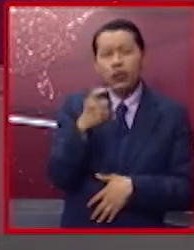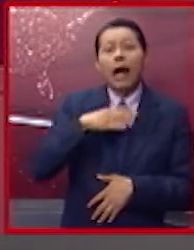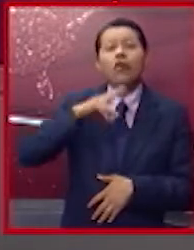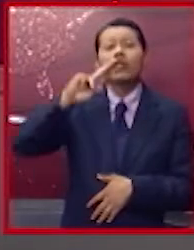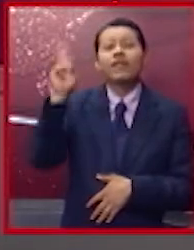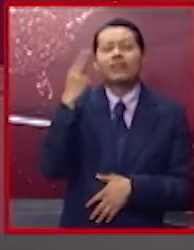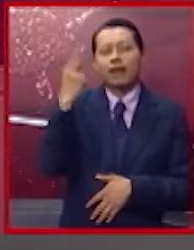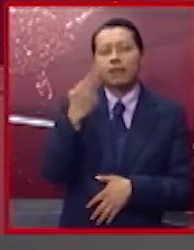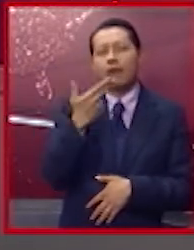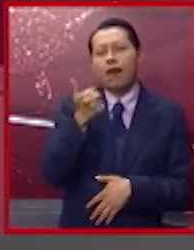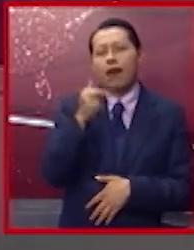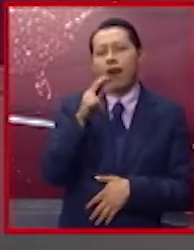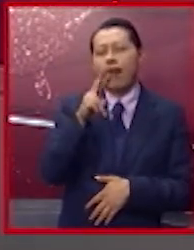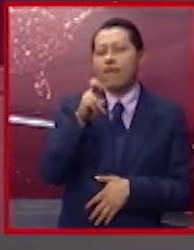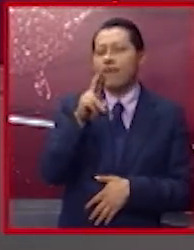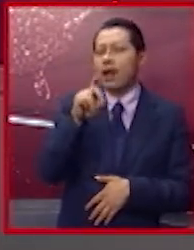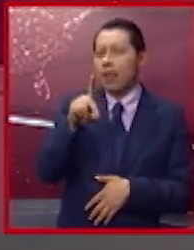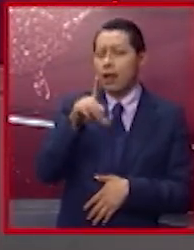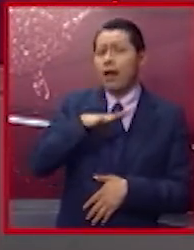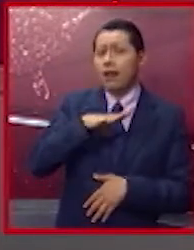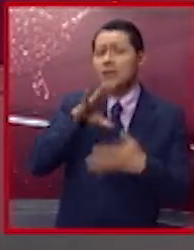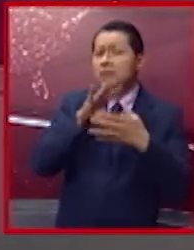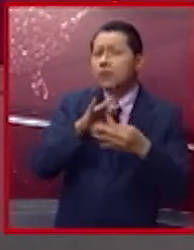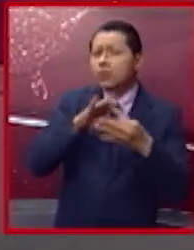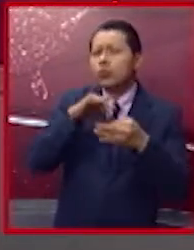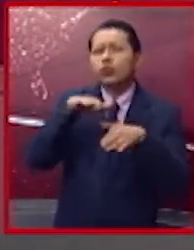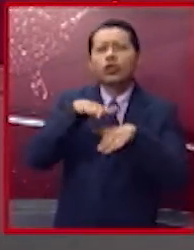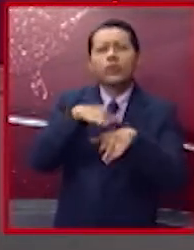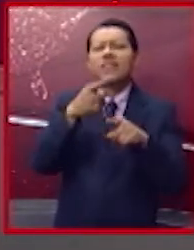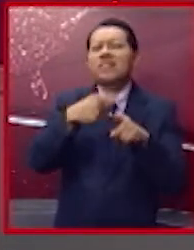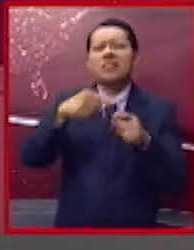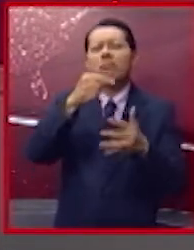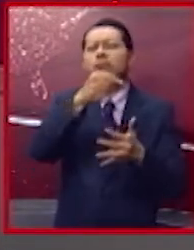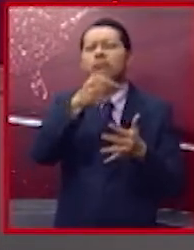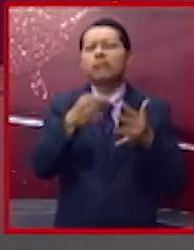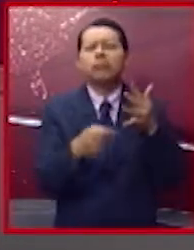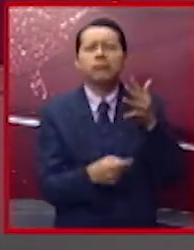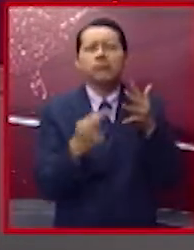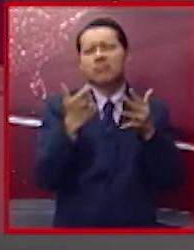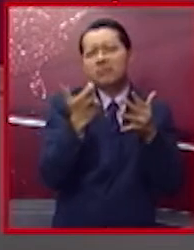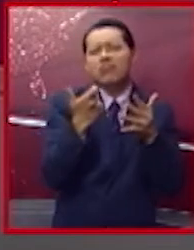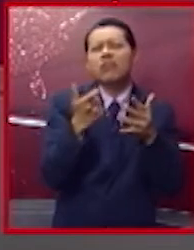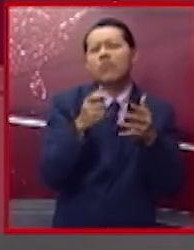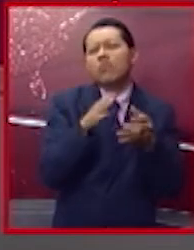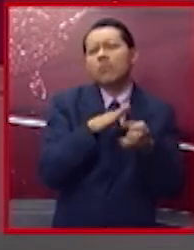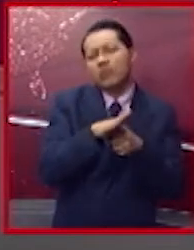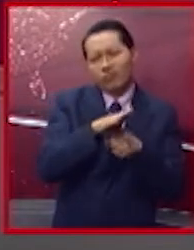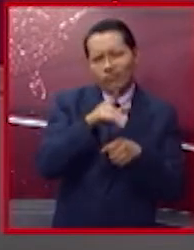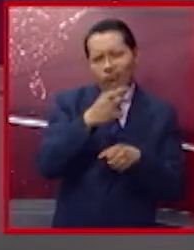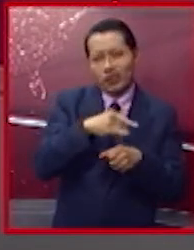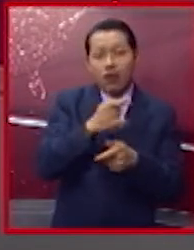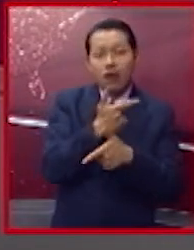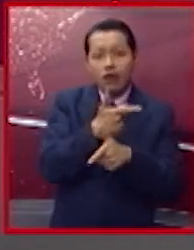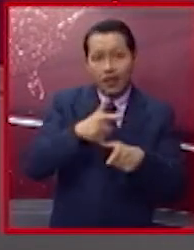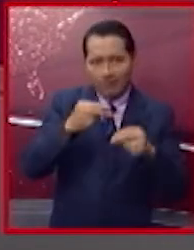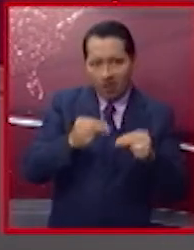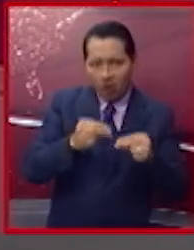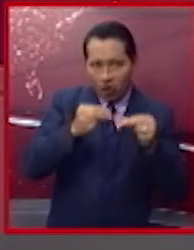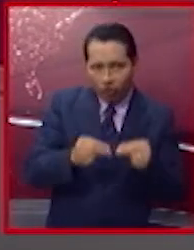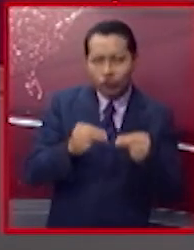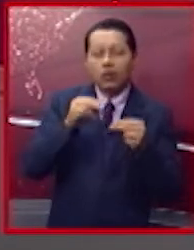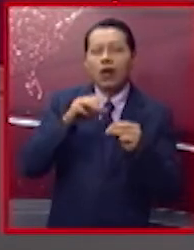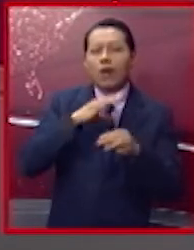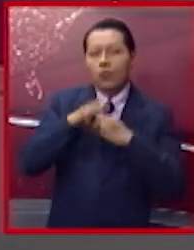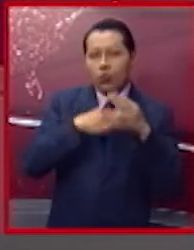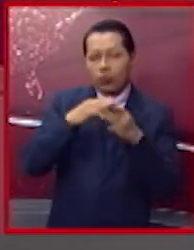Harvard, y él pues habló alrededor de las alternativas económicas frente al libre mercado, frente a la globalización, y pues precisamente nos acompaña